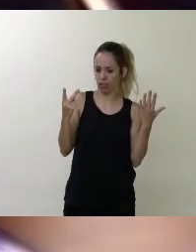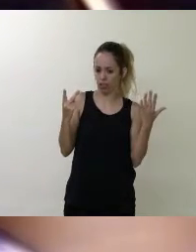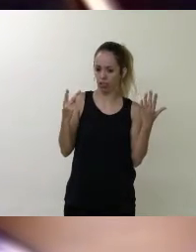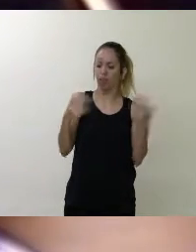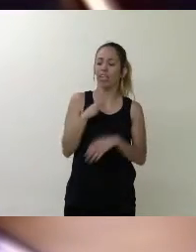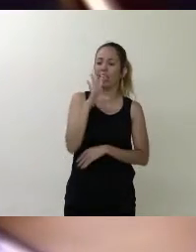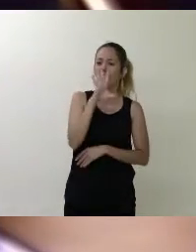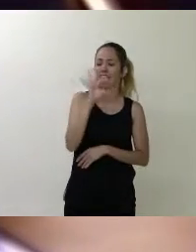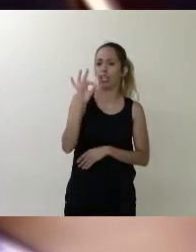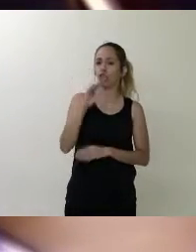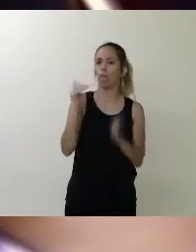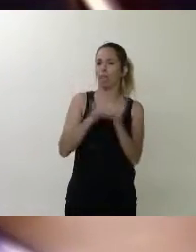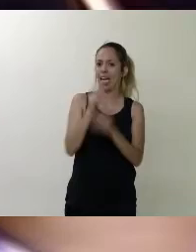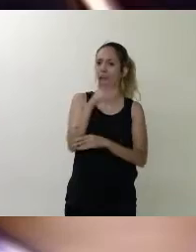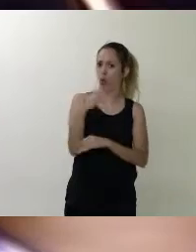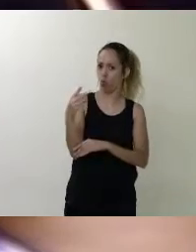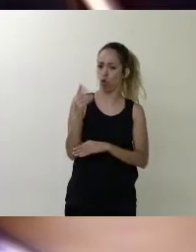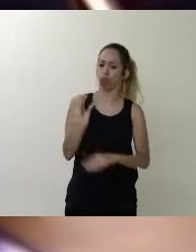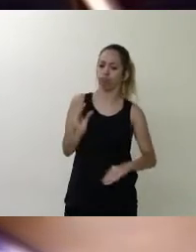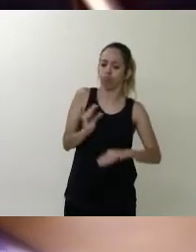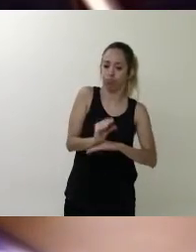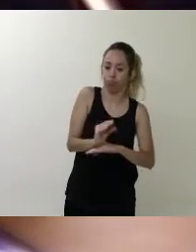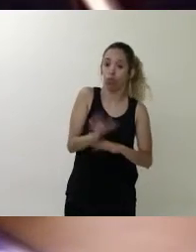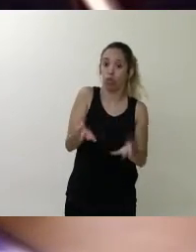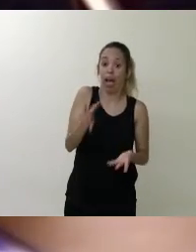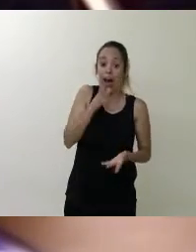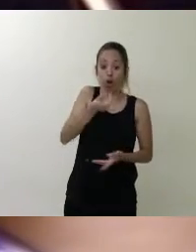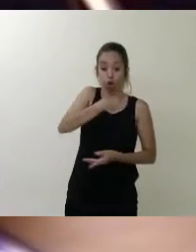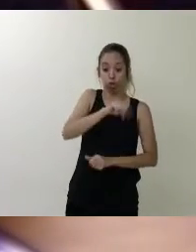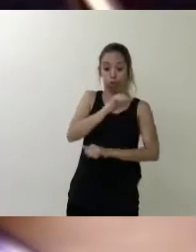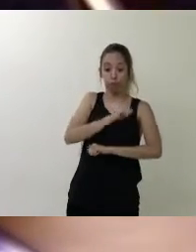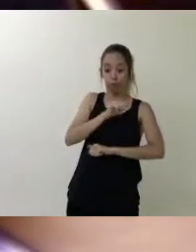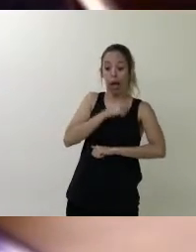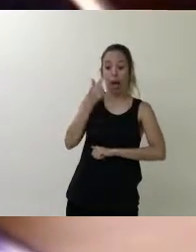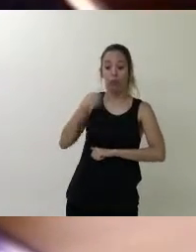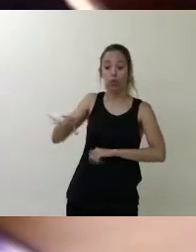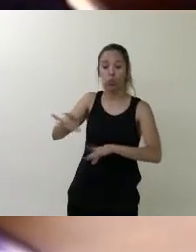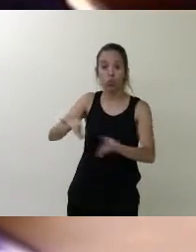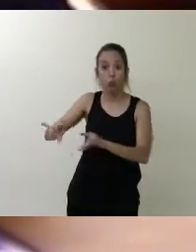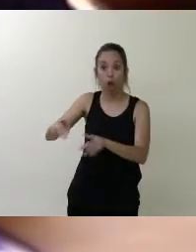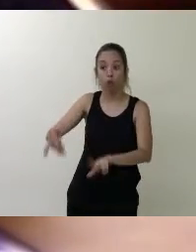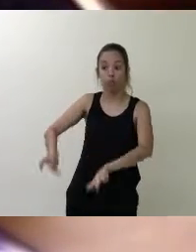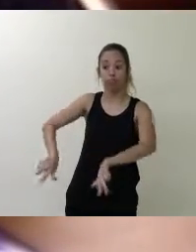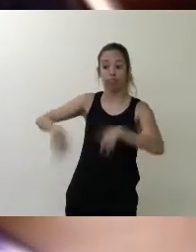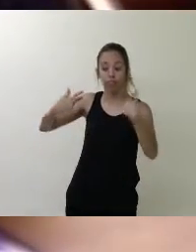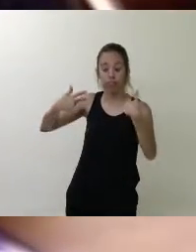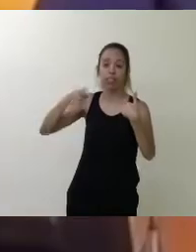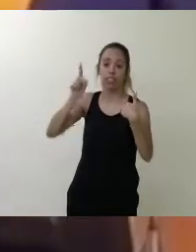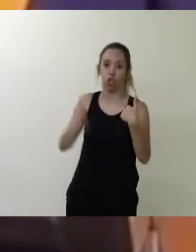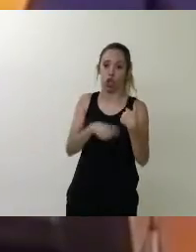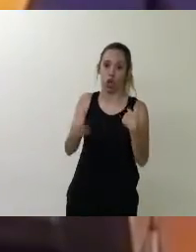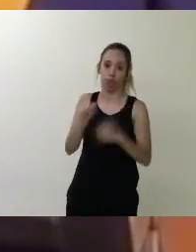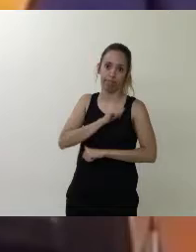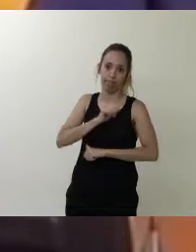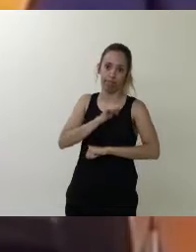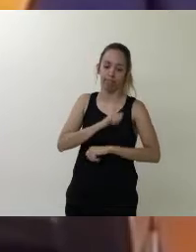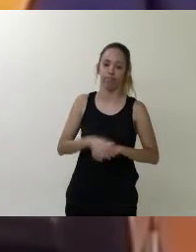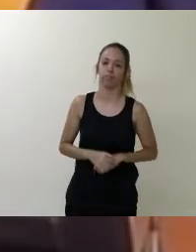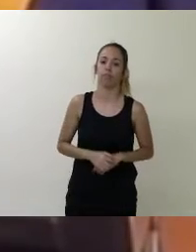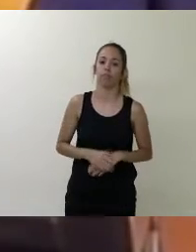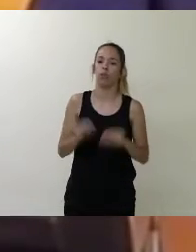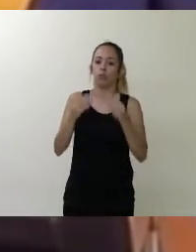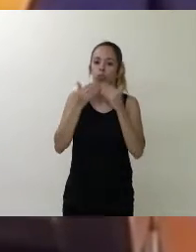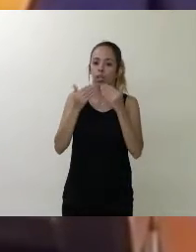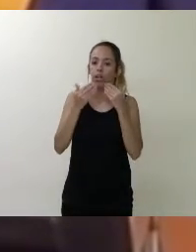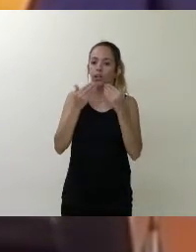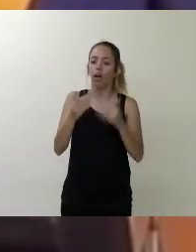500.000 euros. Y ahí están pendientes de tener esa disposición del suelo. Muchas gracias, señora directora. Sometemos